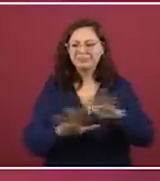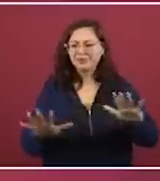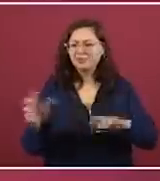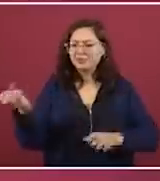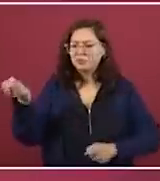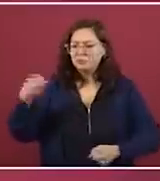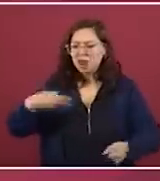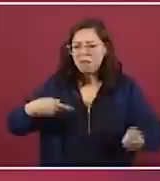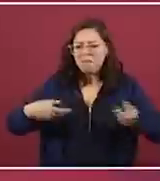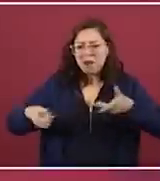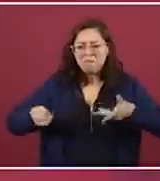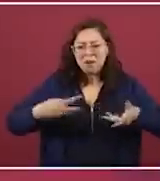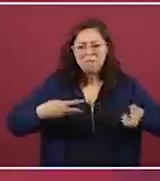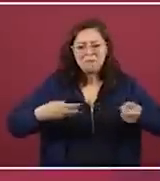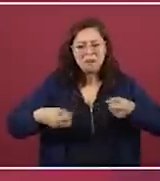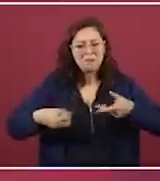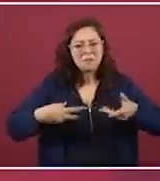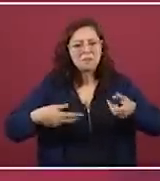todo. Si